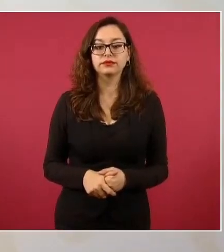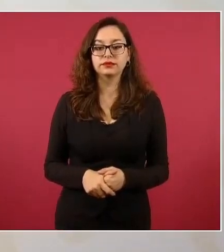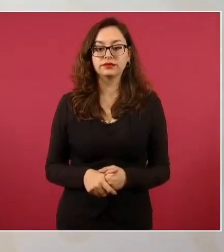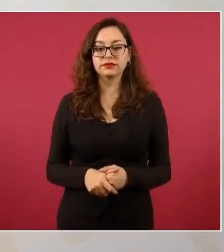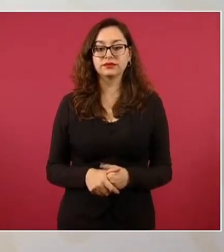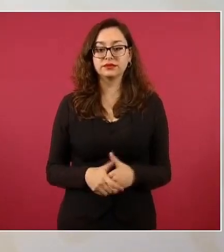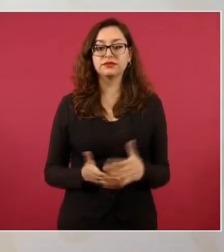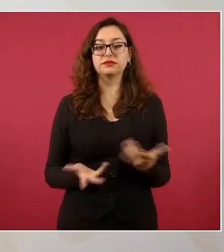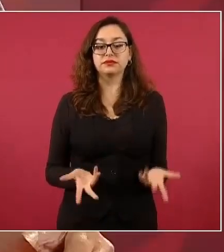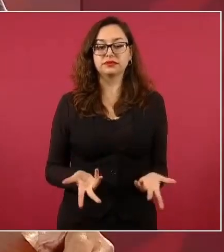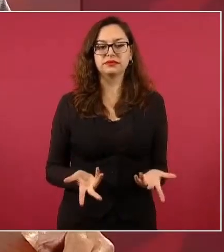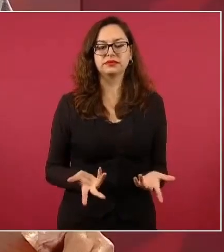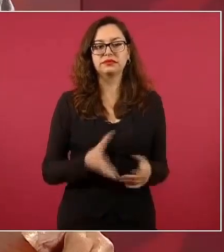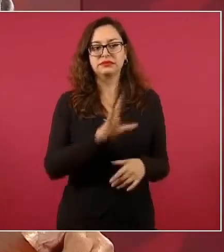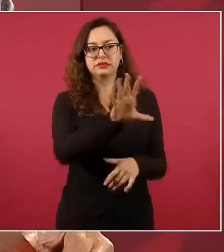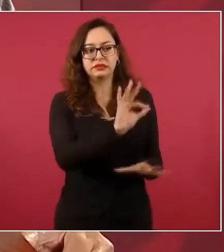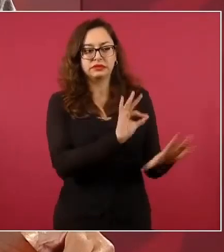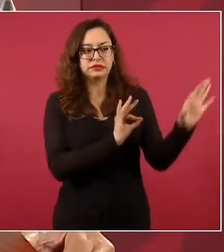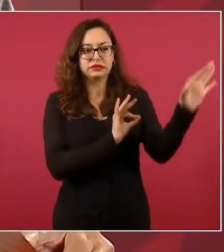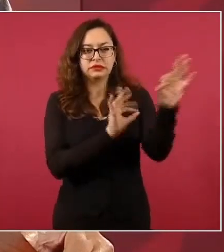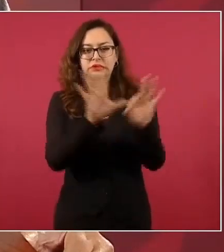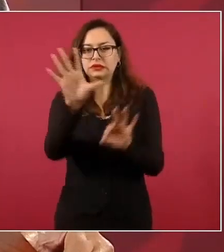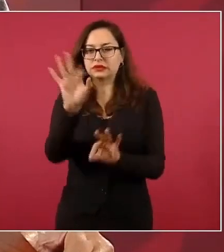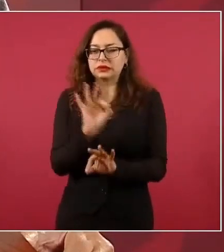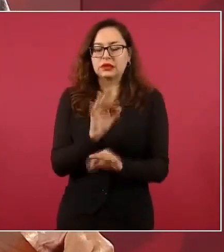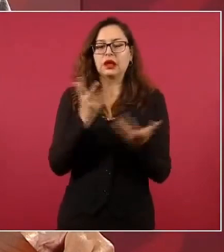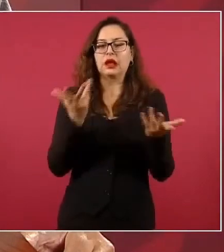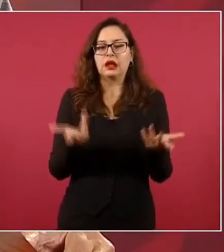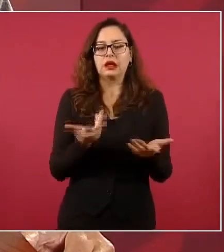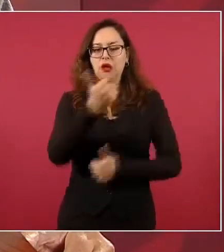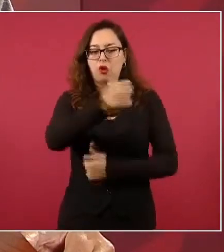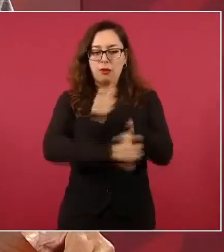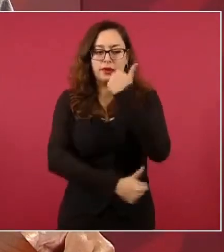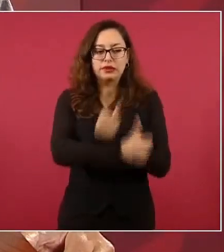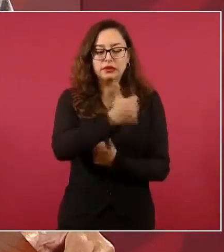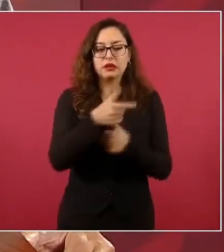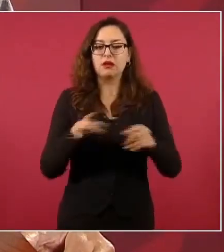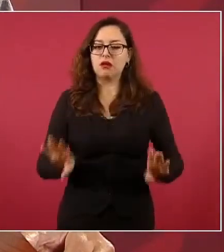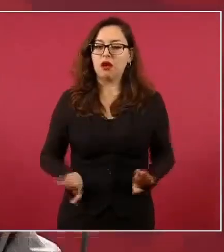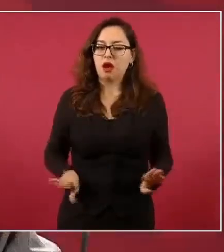debe haber gente confiable, honesta, íntegra